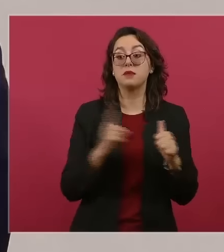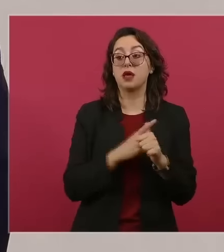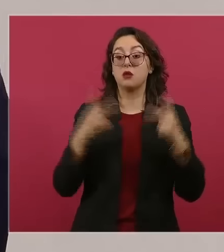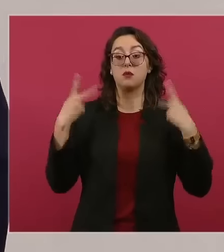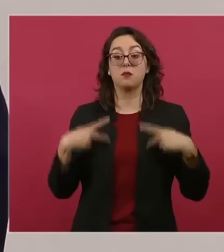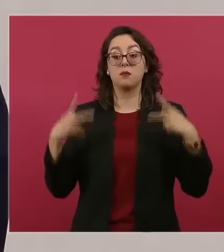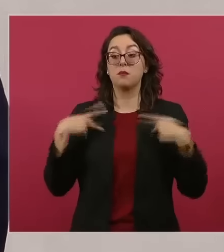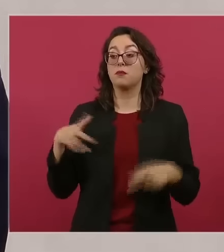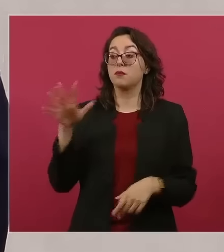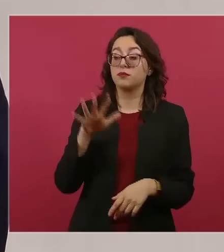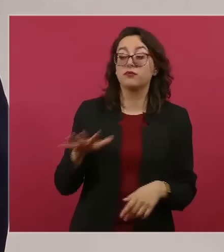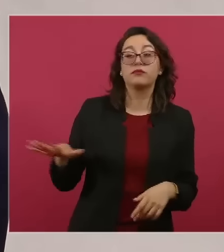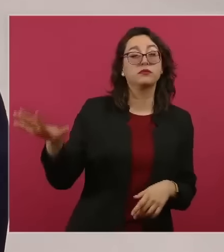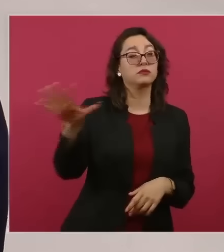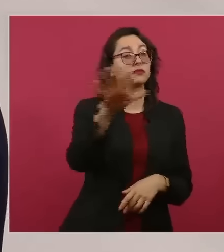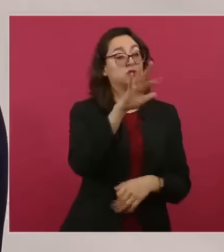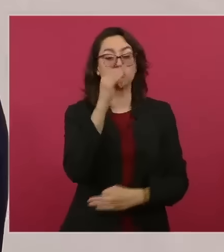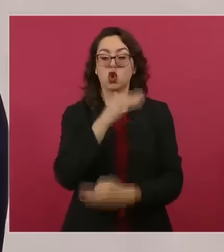pero